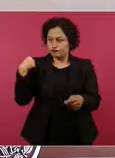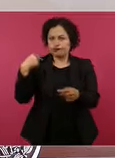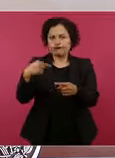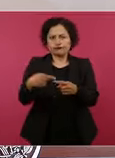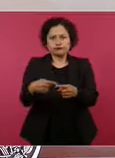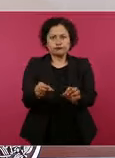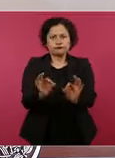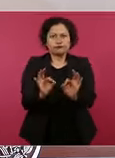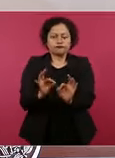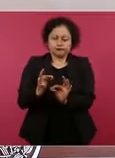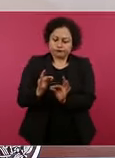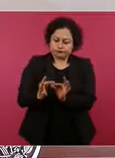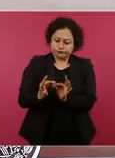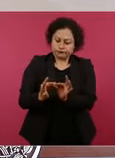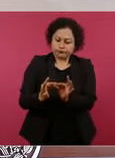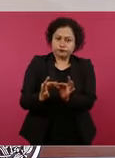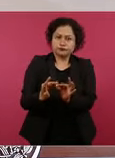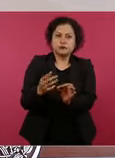últimos gobiernos.